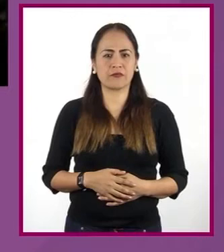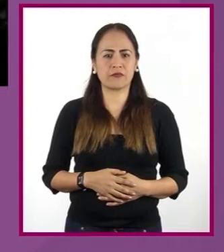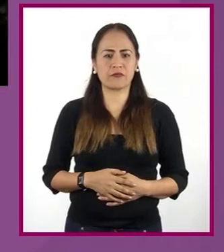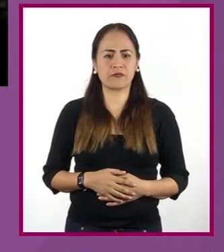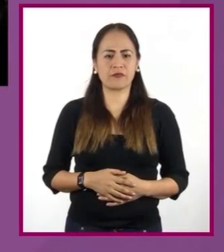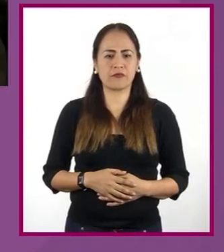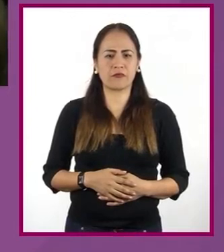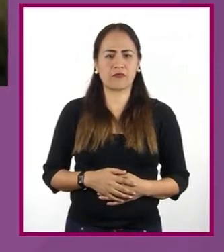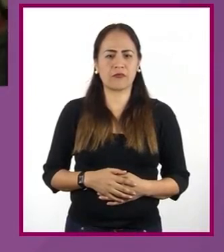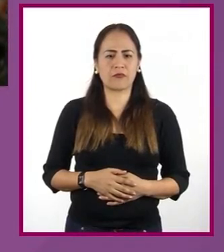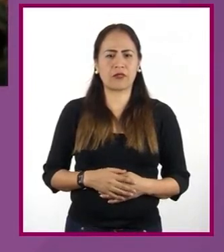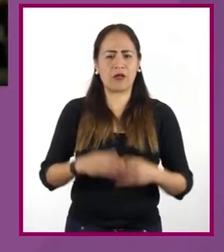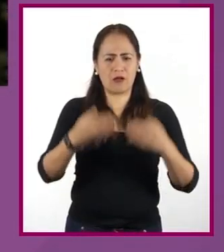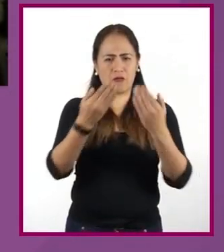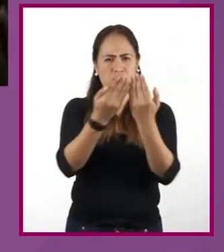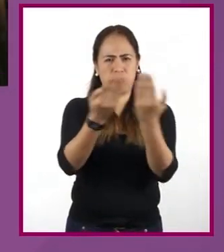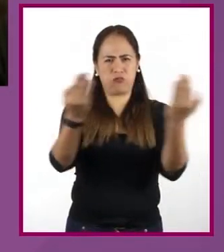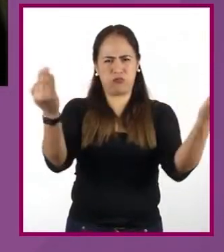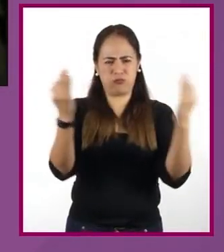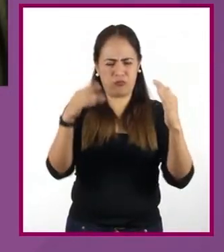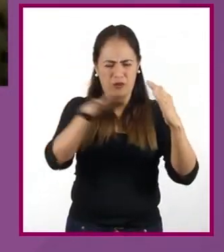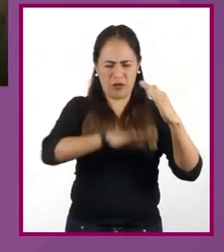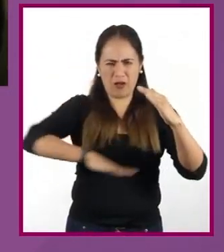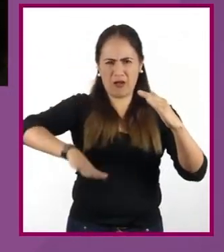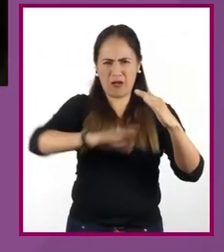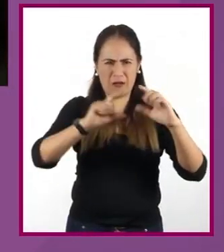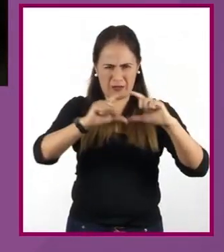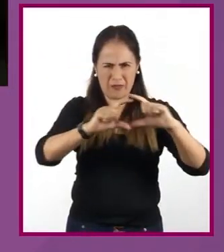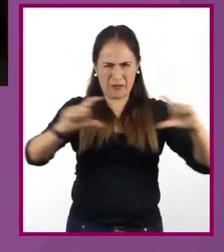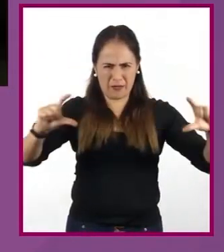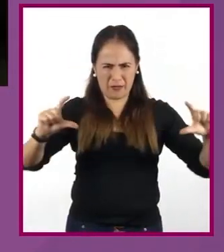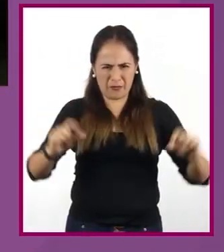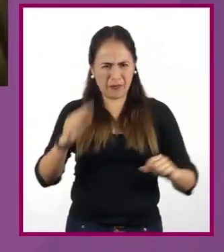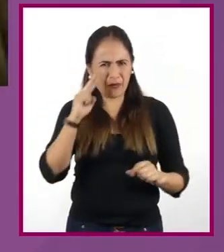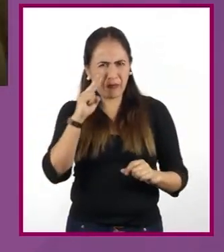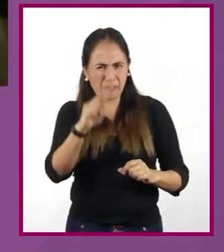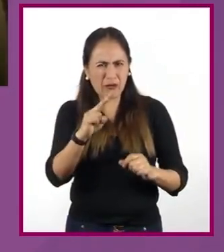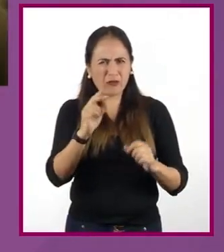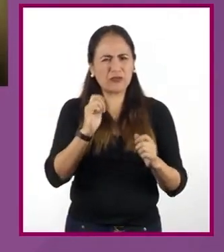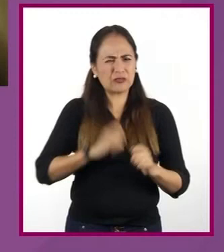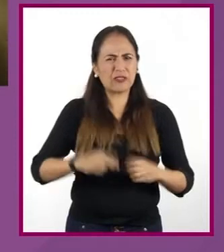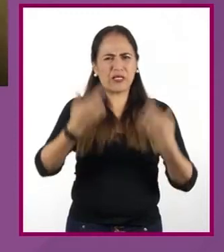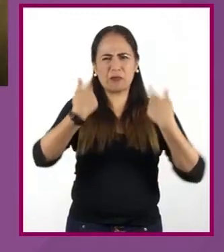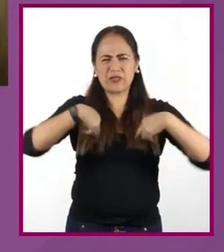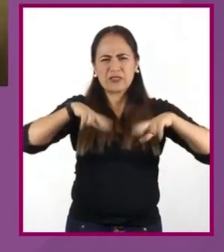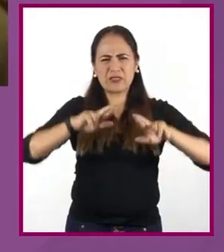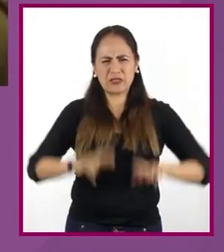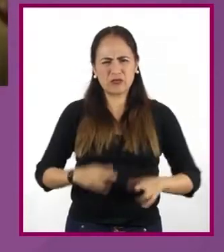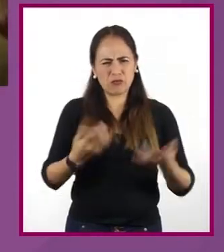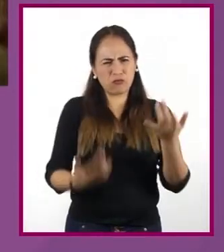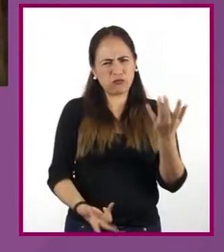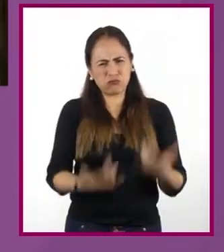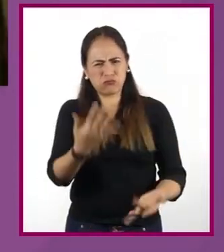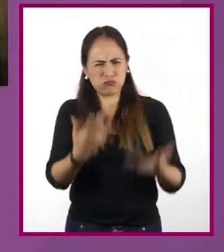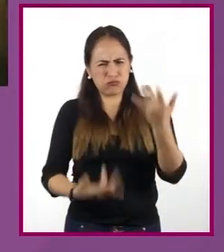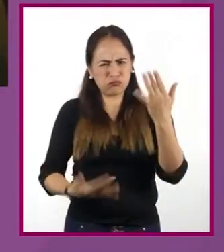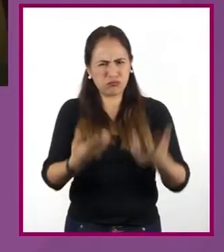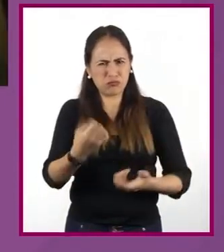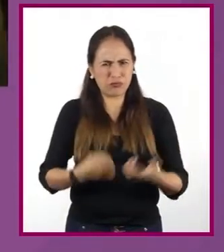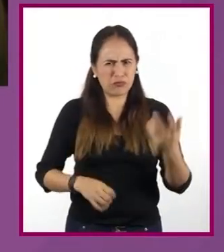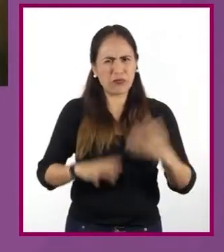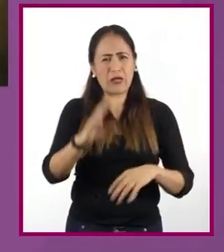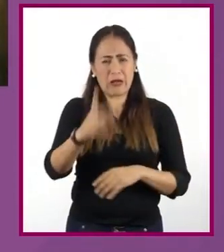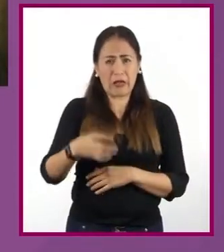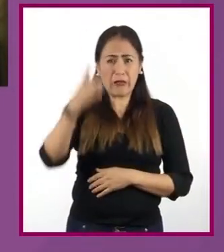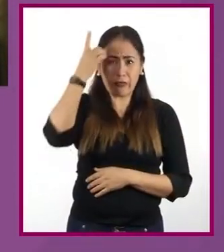En la parte inferior del muro, vemos la dramática representación del inframundo. Un par de entidades sobrenaturales muestran su